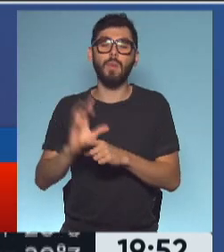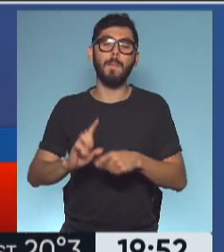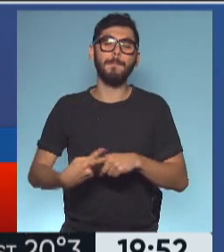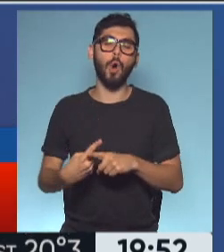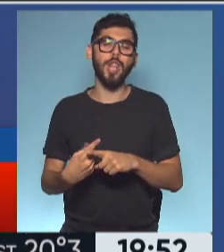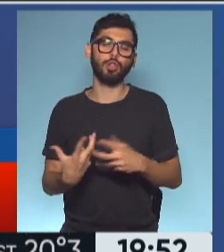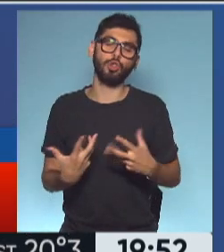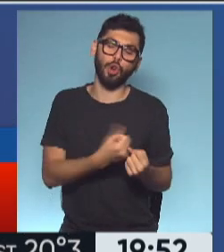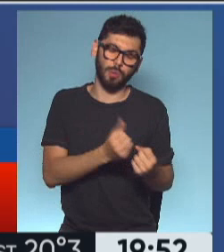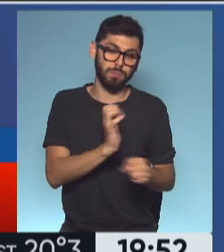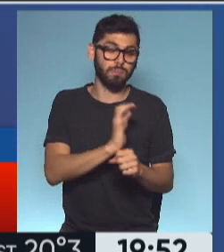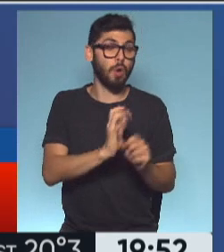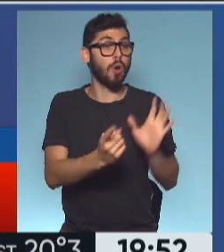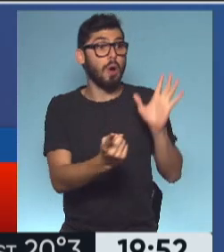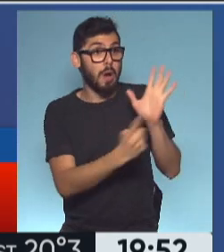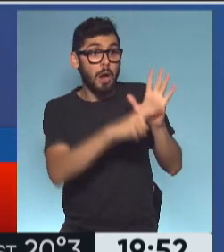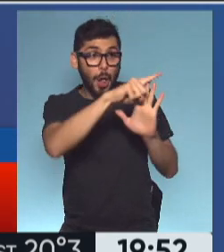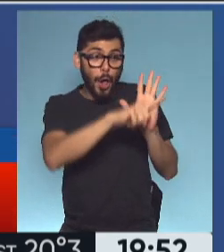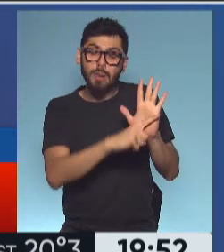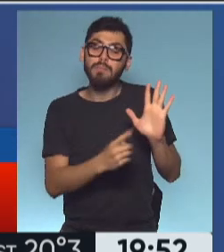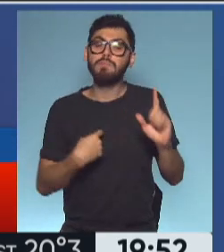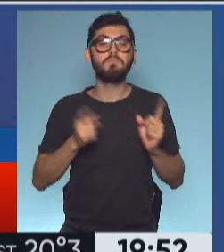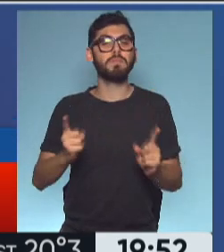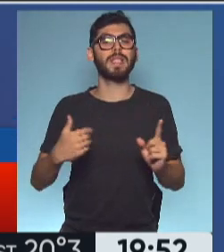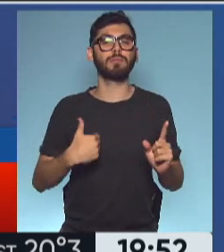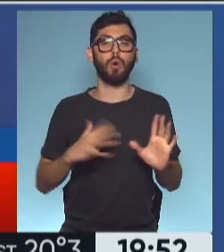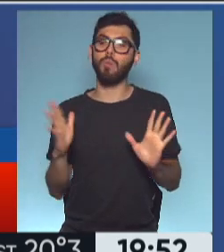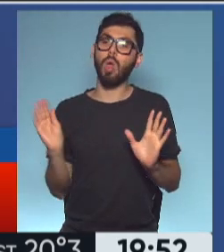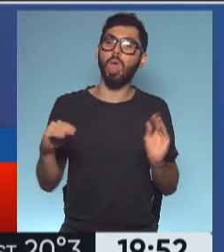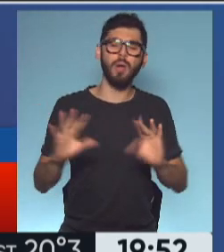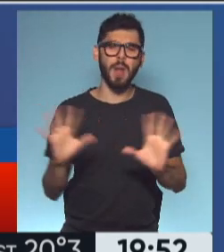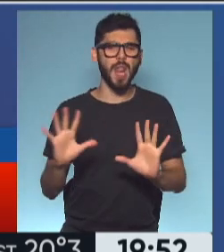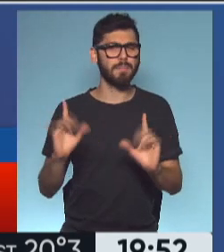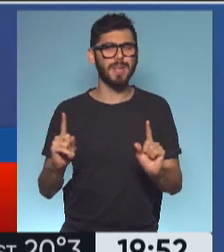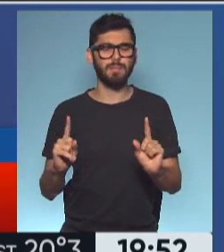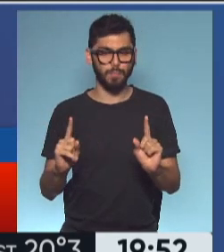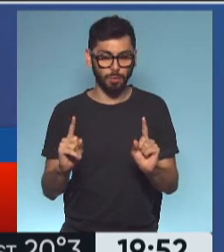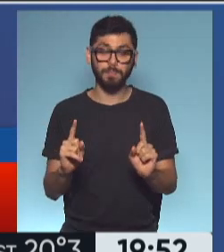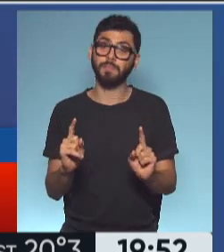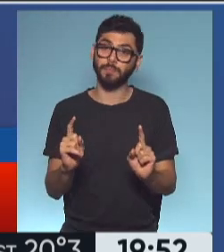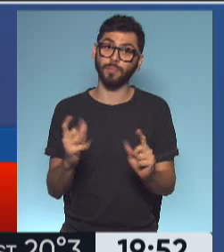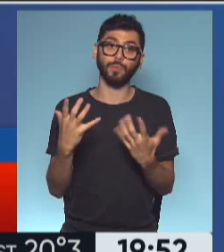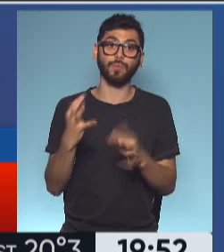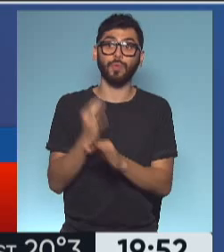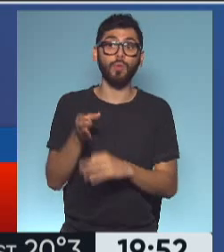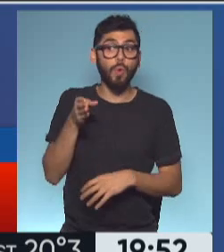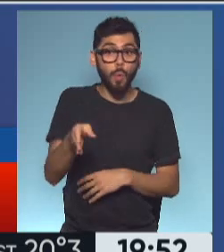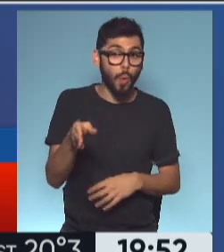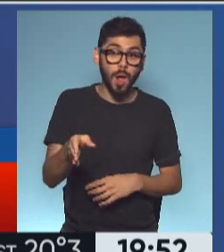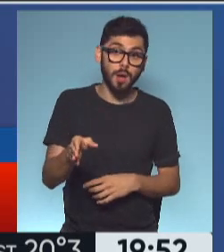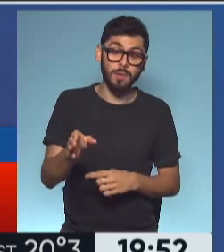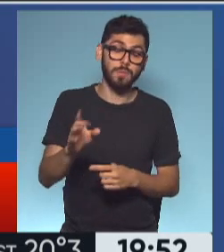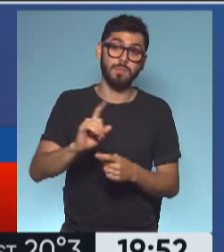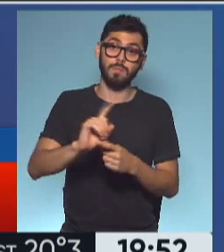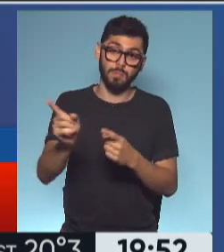hacer exactamente lo que propone el Poder Ejecutivo, sin sumar nada. Obviamente dentro de ello la presencialidad en las clases, a eso le agregó